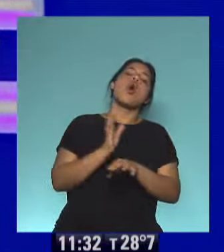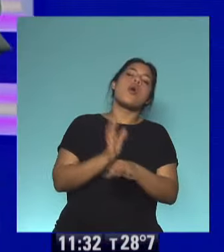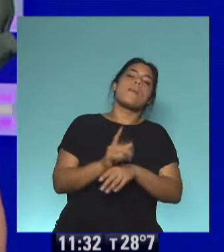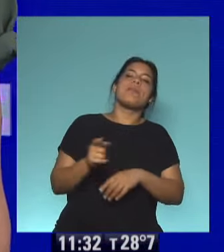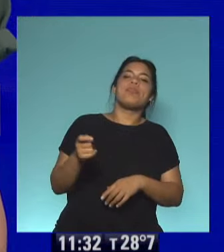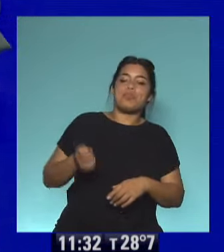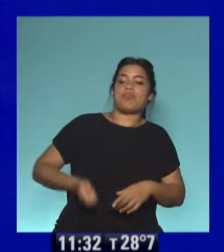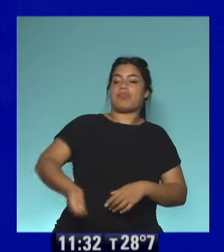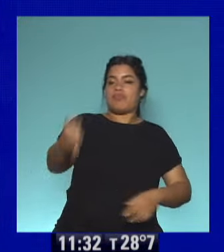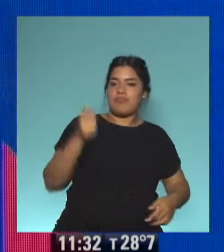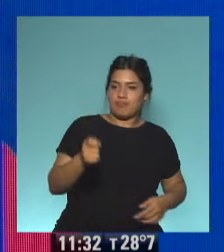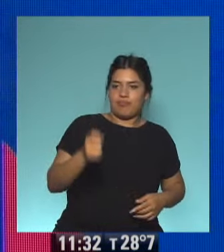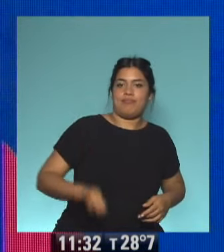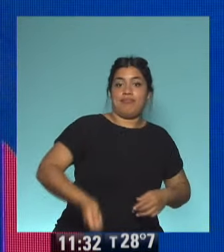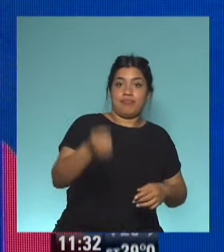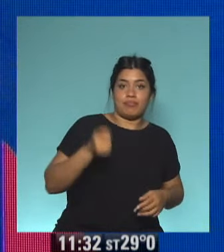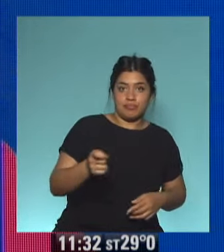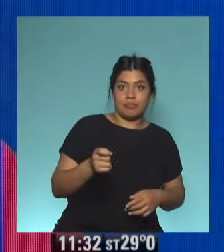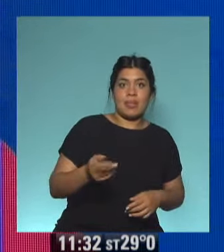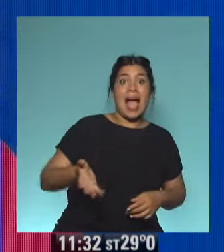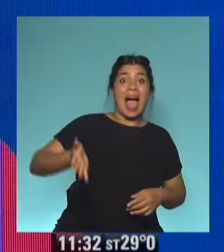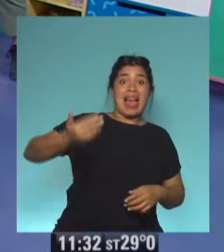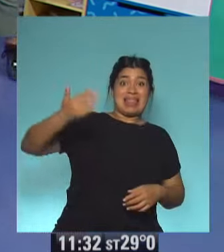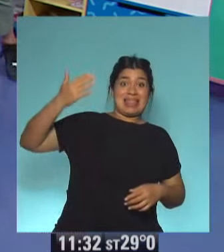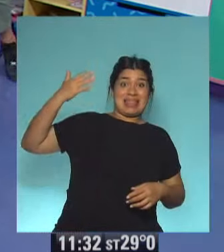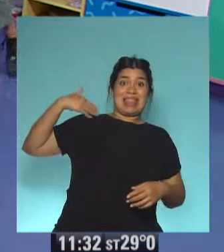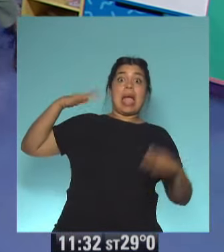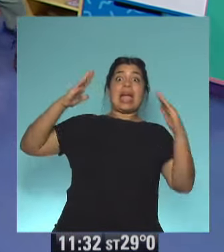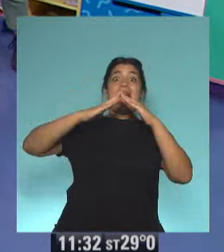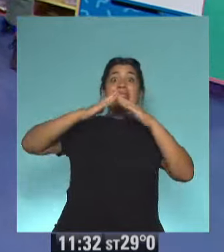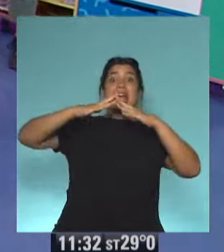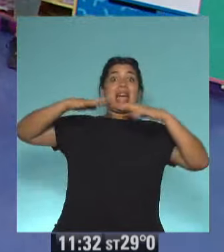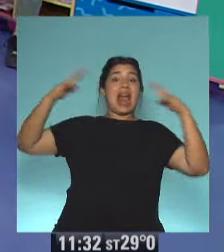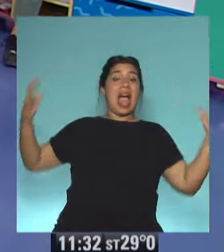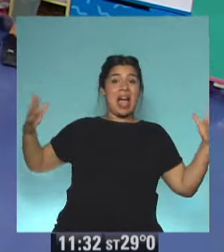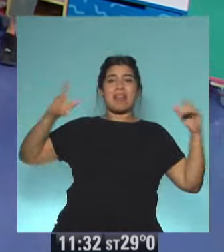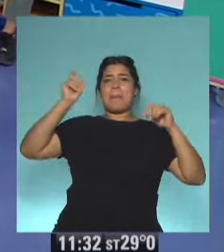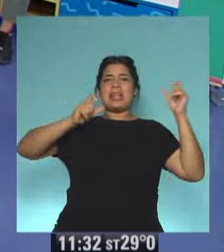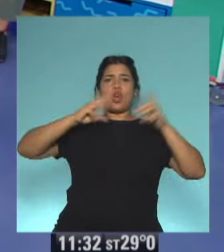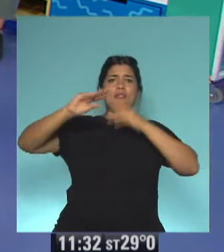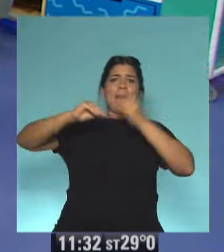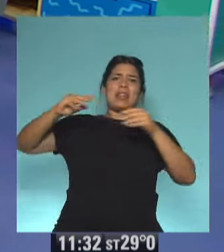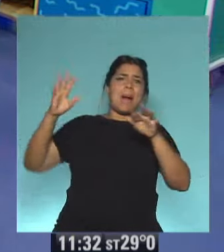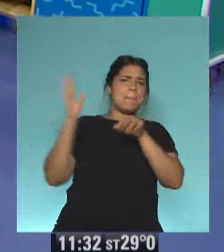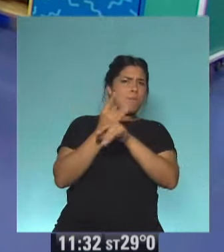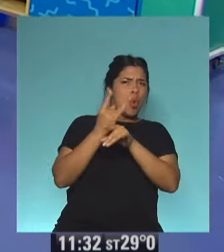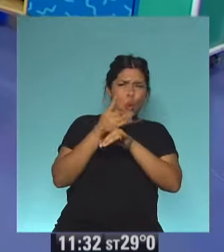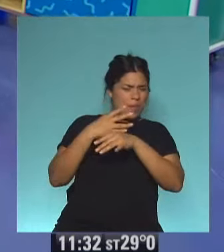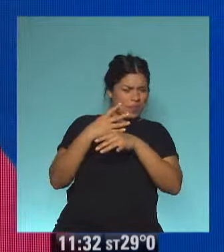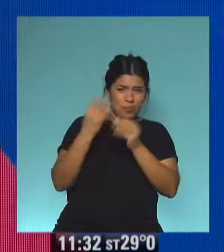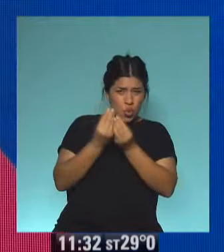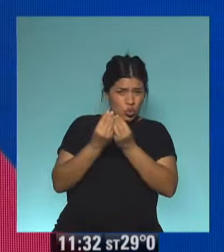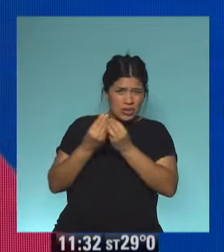habíamos visto que ya se jugaban en los conventillos. Cierto. En donde vivían esos inmigrantes que llegaron